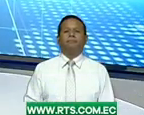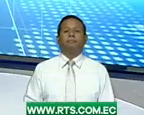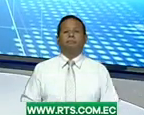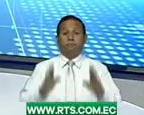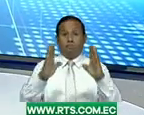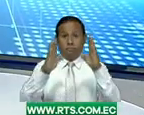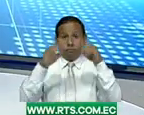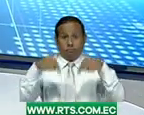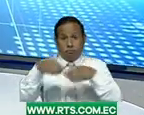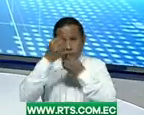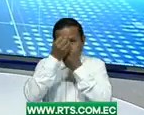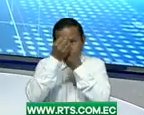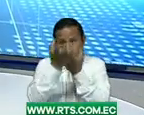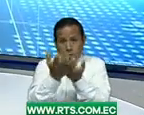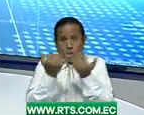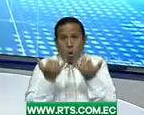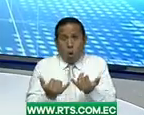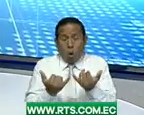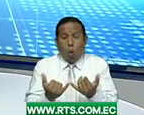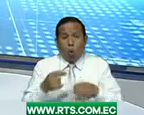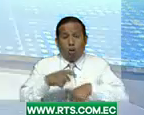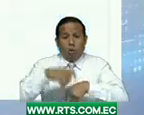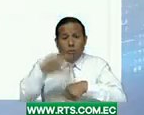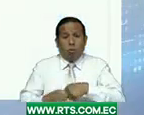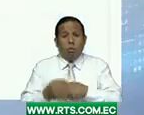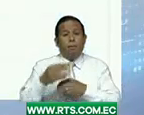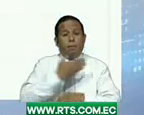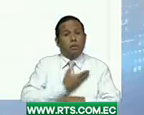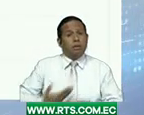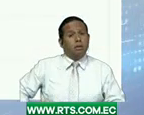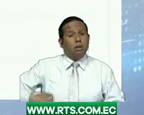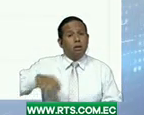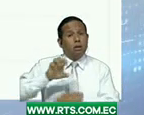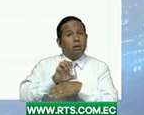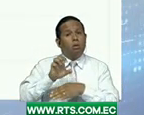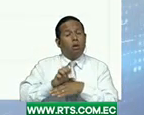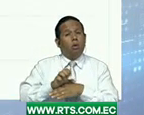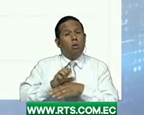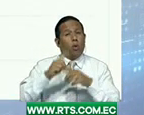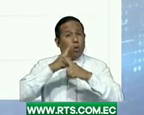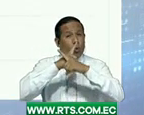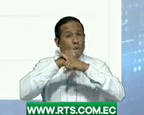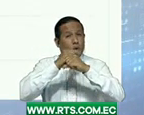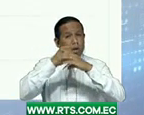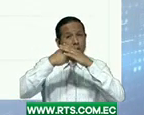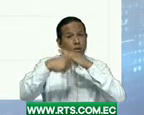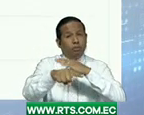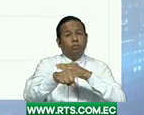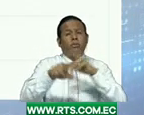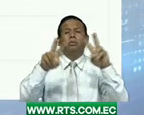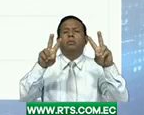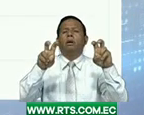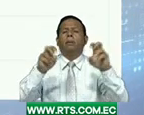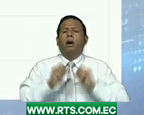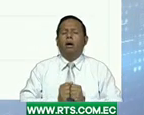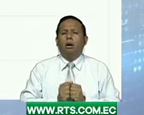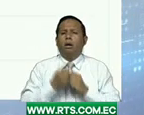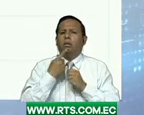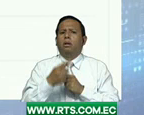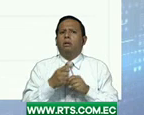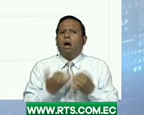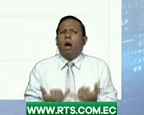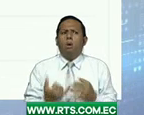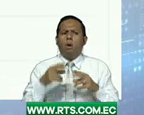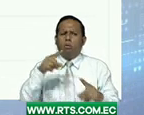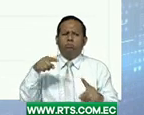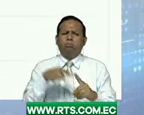Mucha atención a la información que se genera a esta hora. El presidente de la República en su cuenta de Twitter ha escrito: considerando la reducción de actos